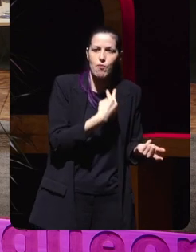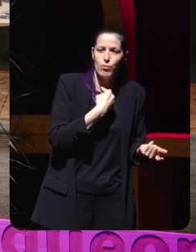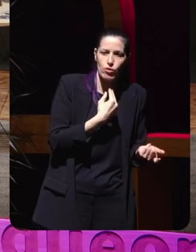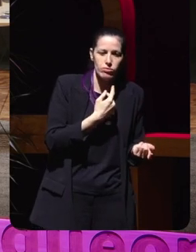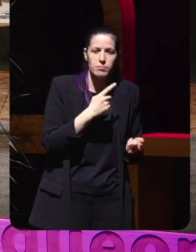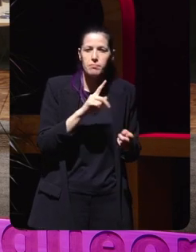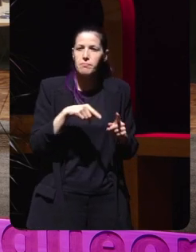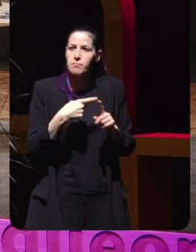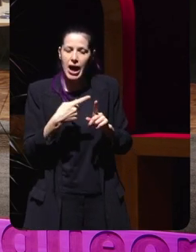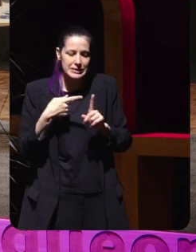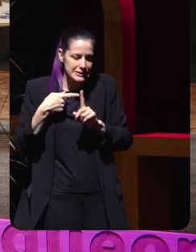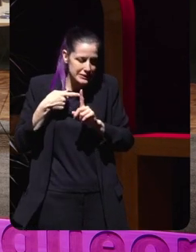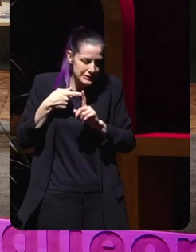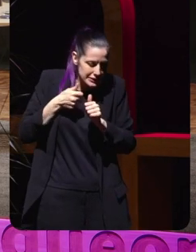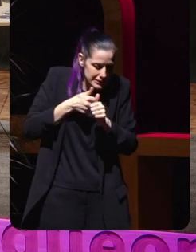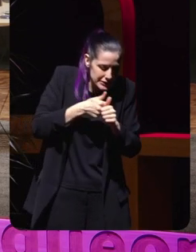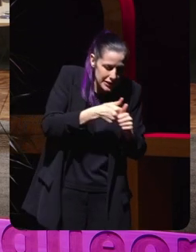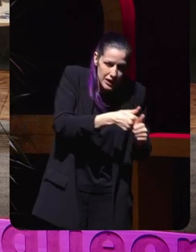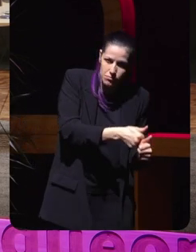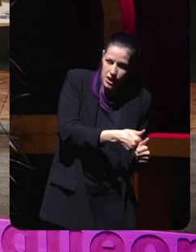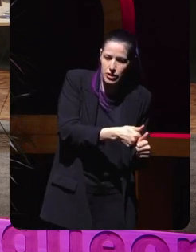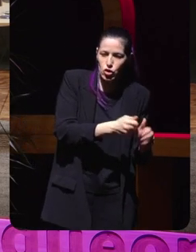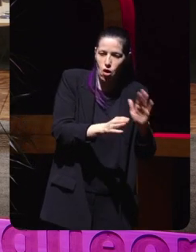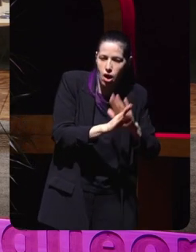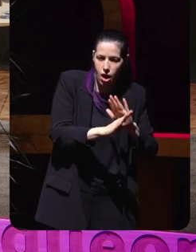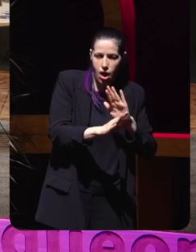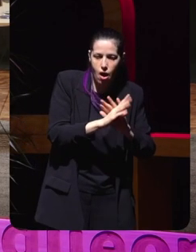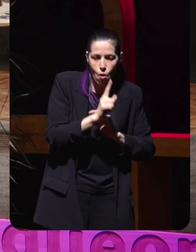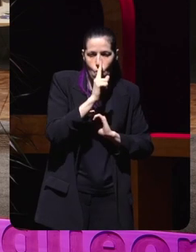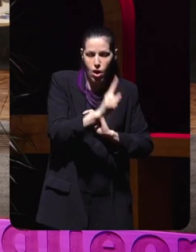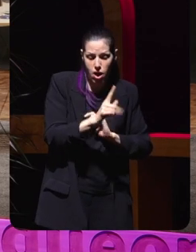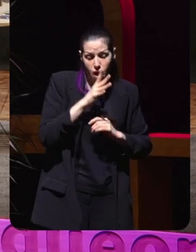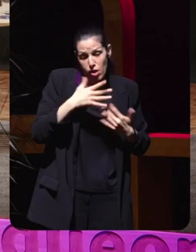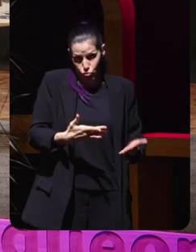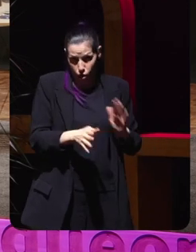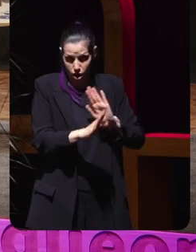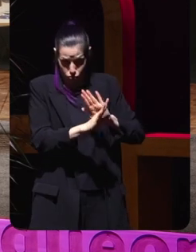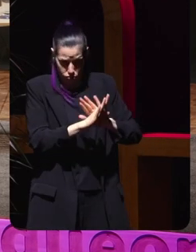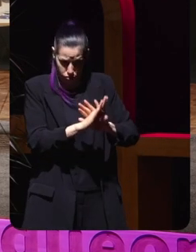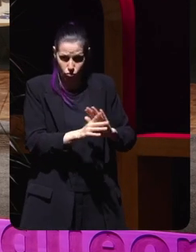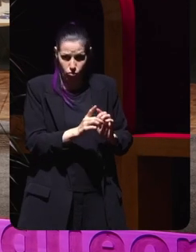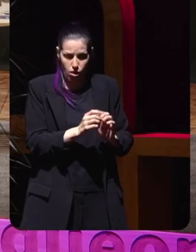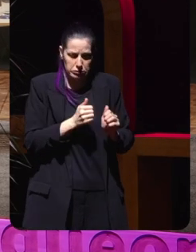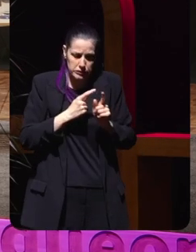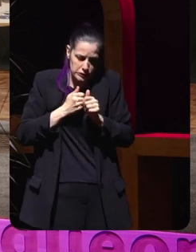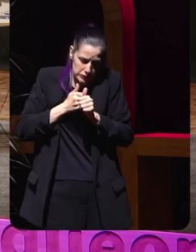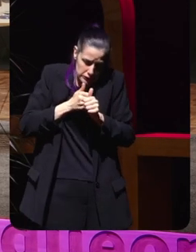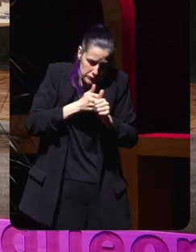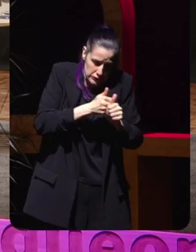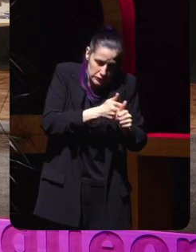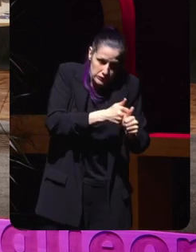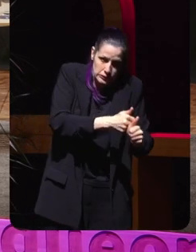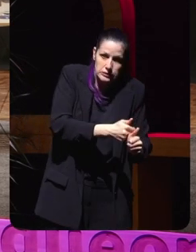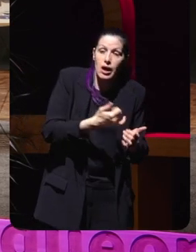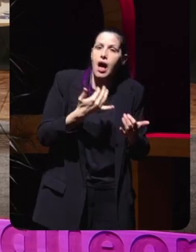año bueno durante más de un año ha indause continuamos haciendo seguimiento tema no y afortunadamente pues gracias no a